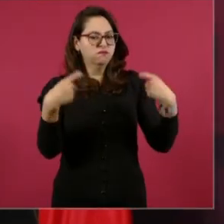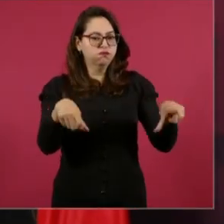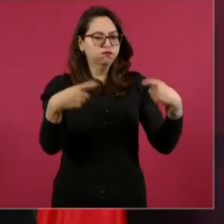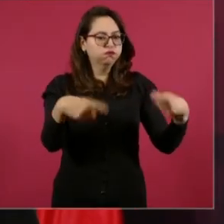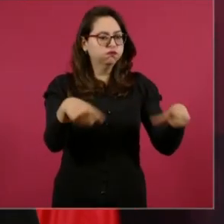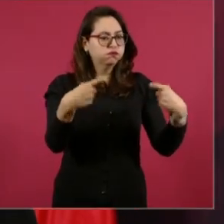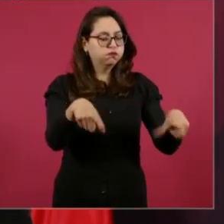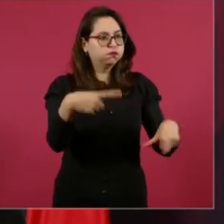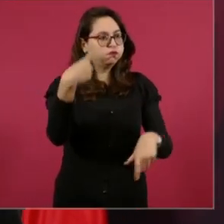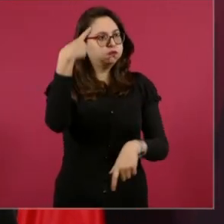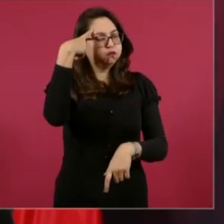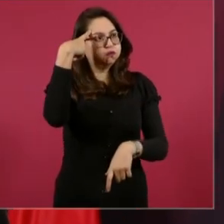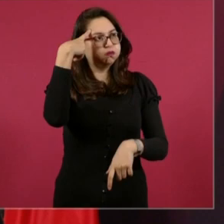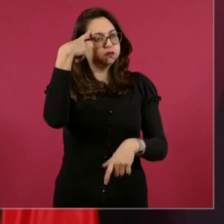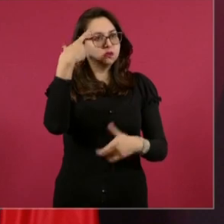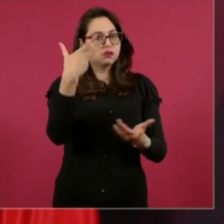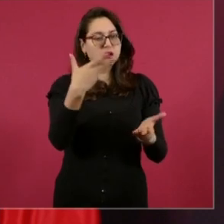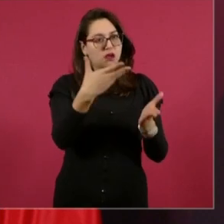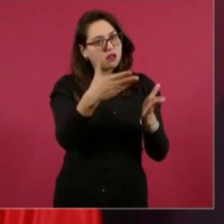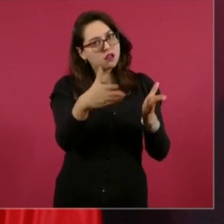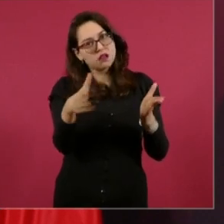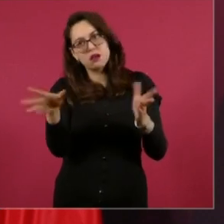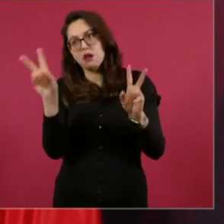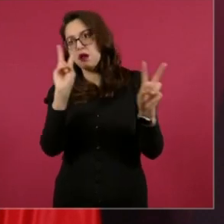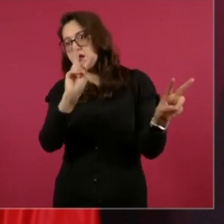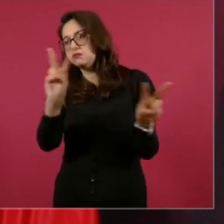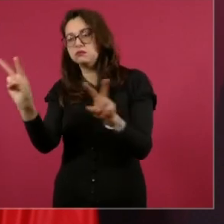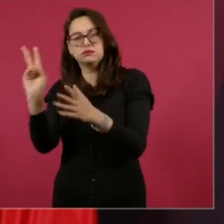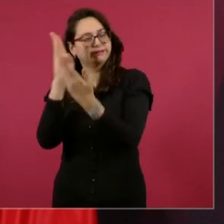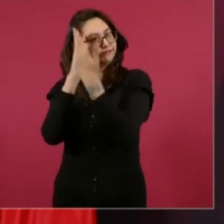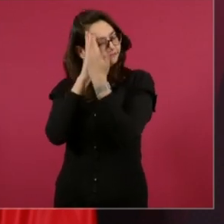pues que nada más está escuchando Radio Fórmula y